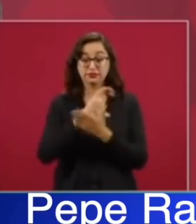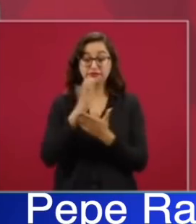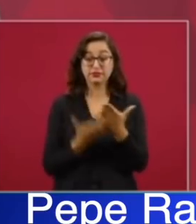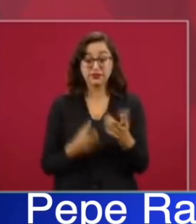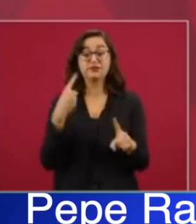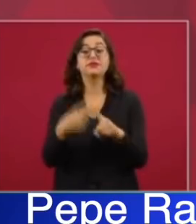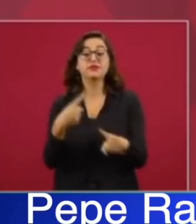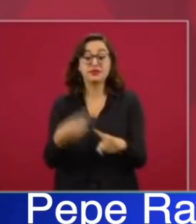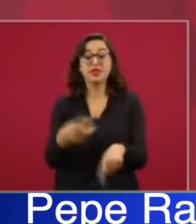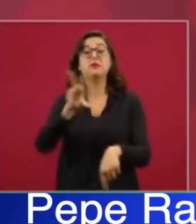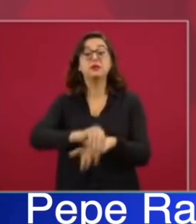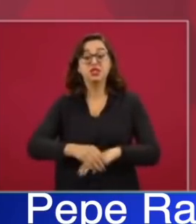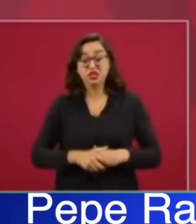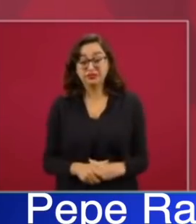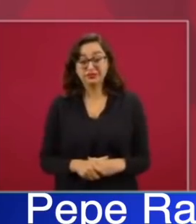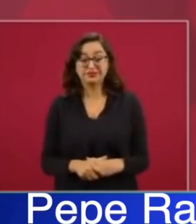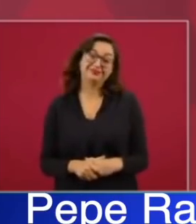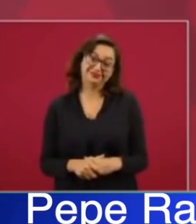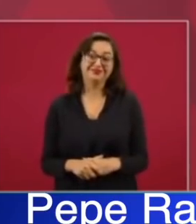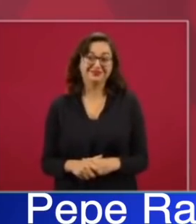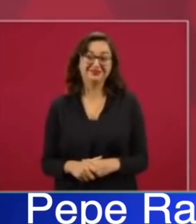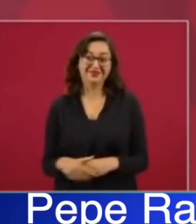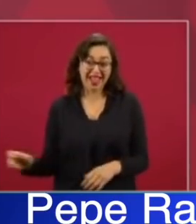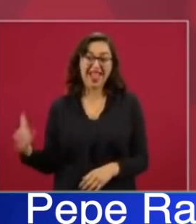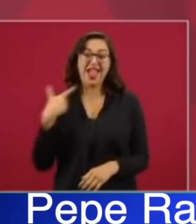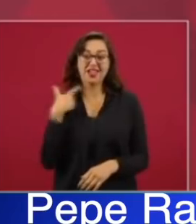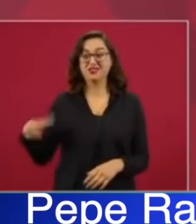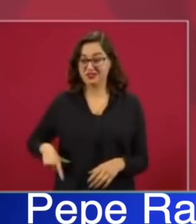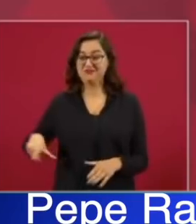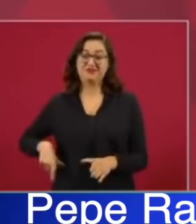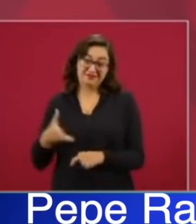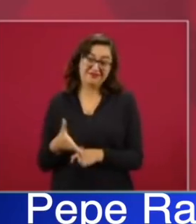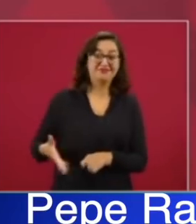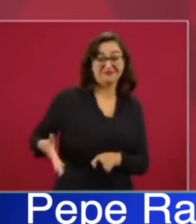fruto podrido del periodo neoliberal.